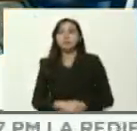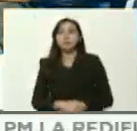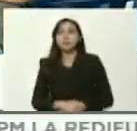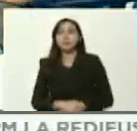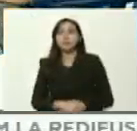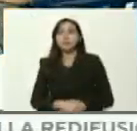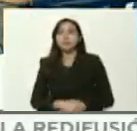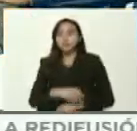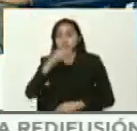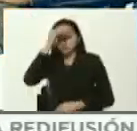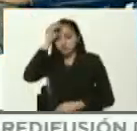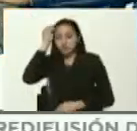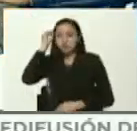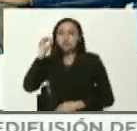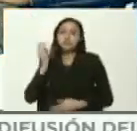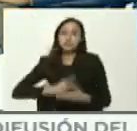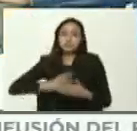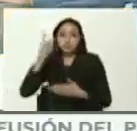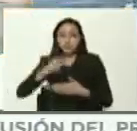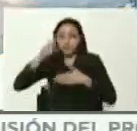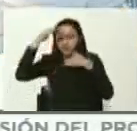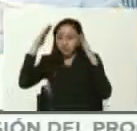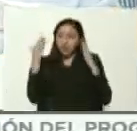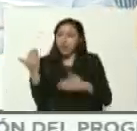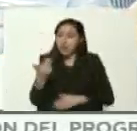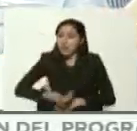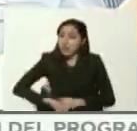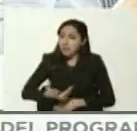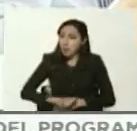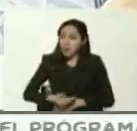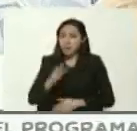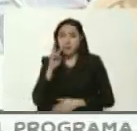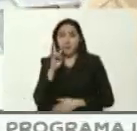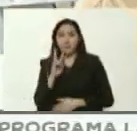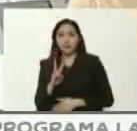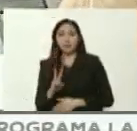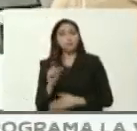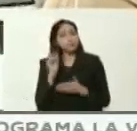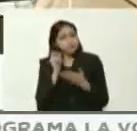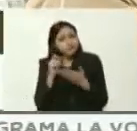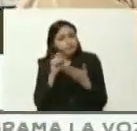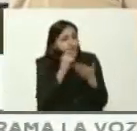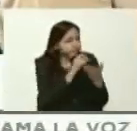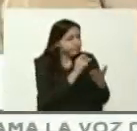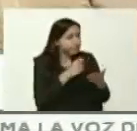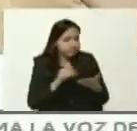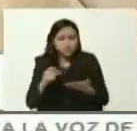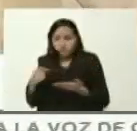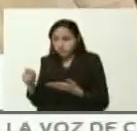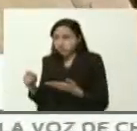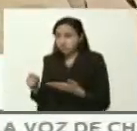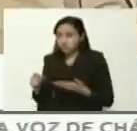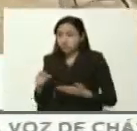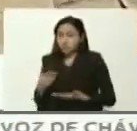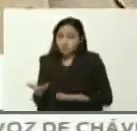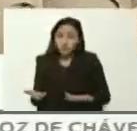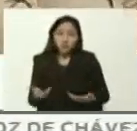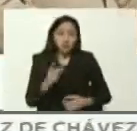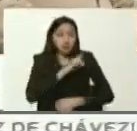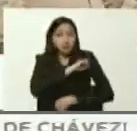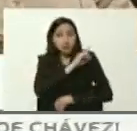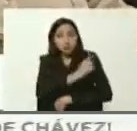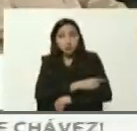Plan de atención muy importante, fíjense compañeros, tomen nota, recarguen las